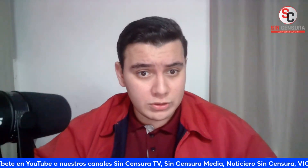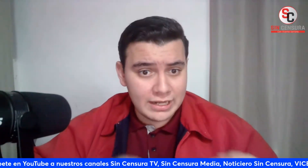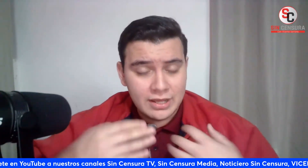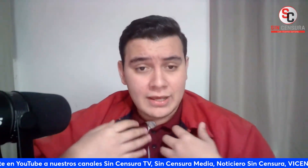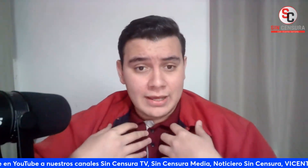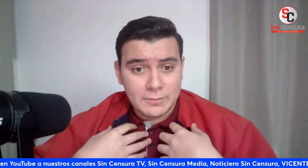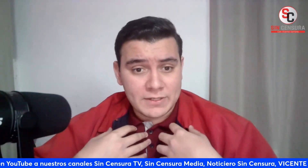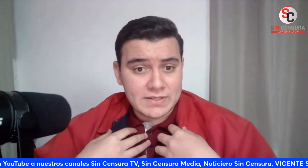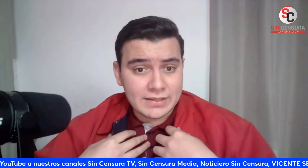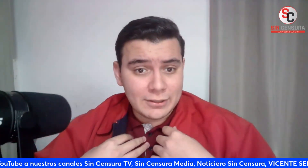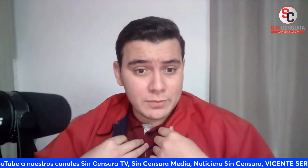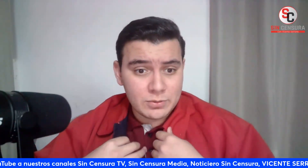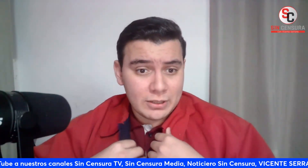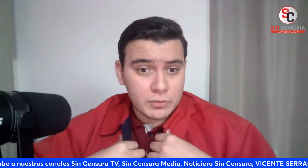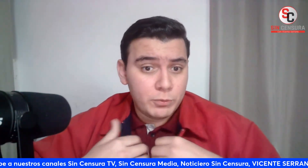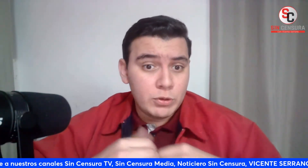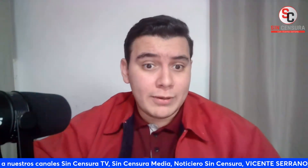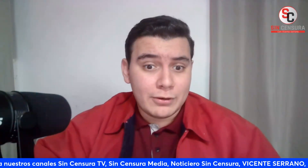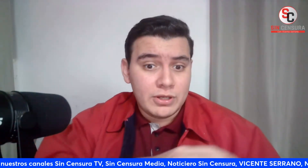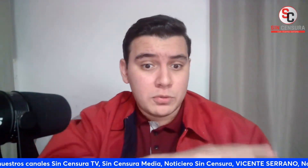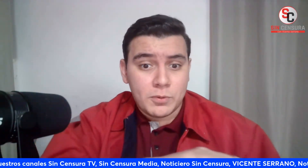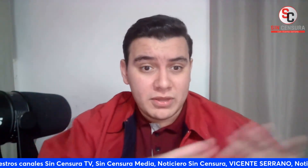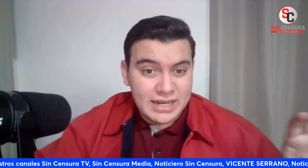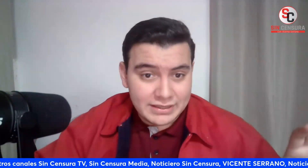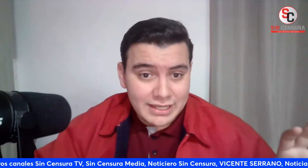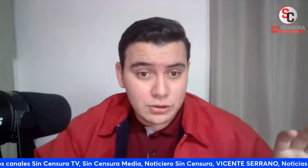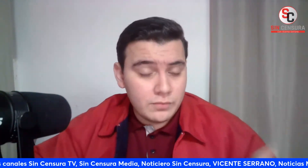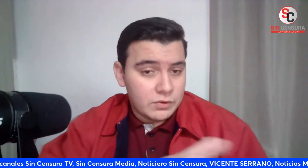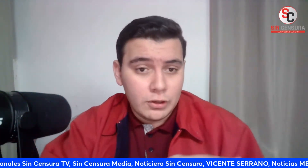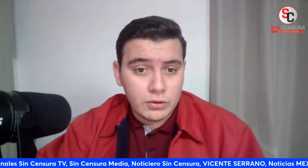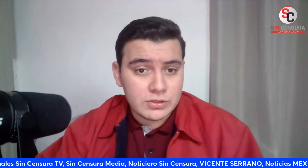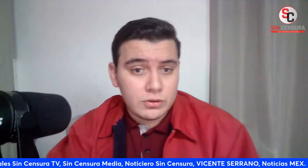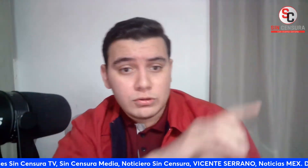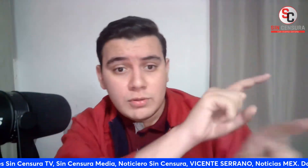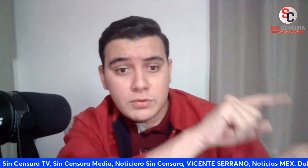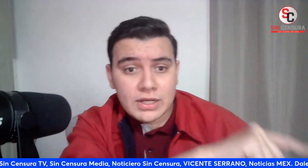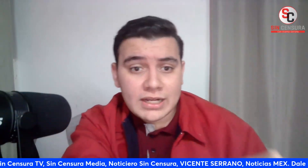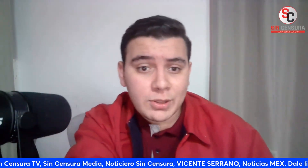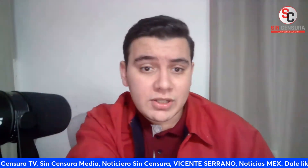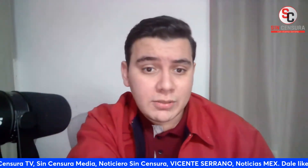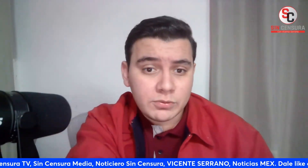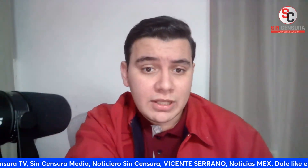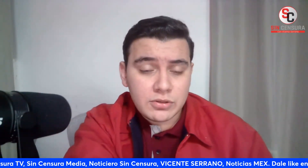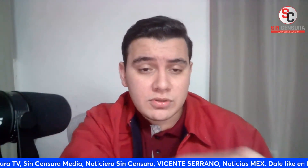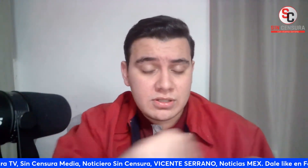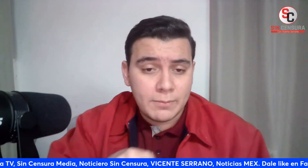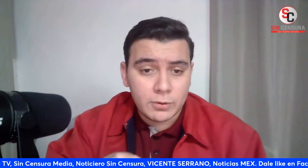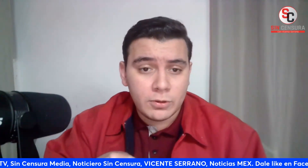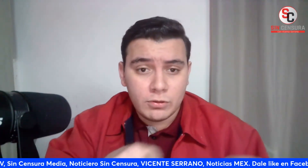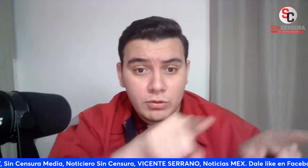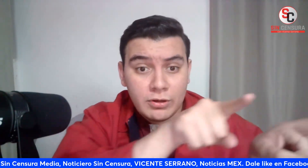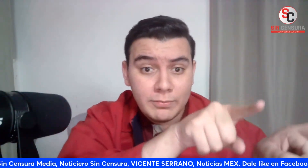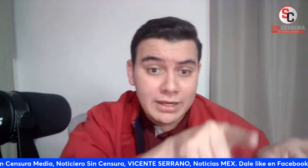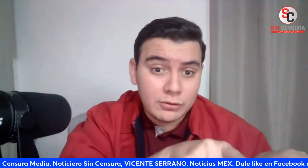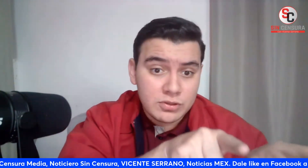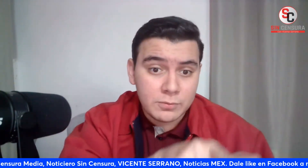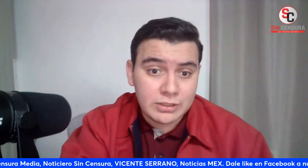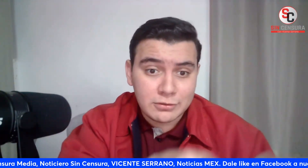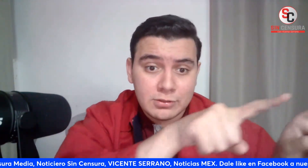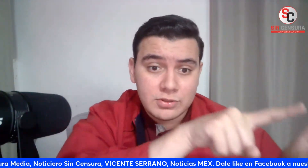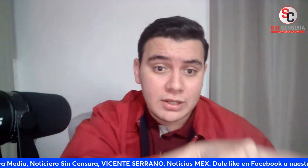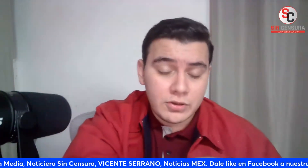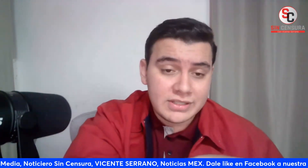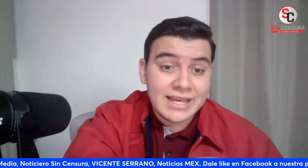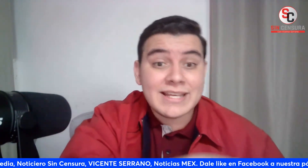es constitucional. El presidente López Obrador pudo haberlo hecho por decretazo, no lo hizo, lo envió a la Cámara de Diputados, se aprobó, lo enviaron